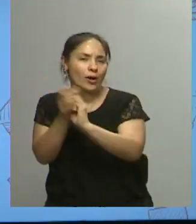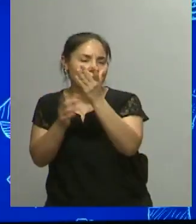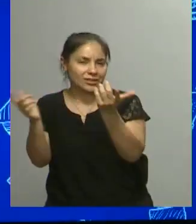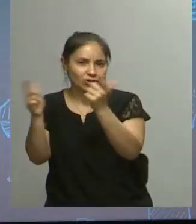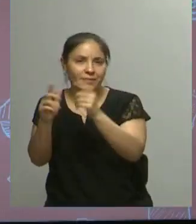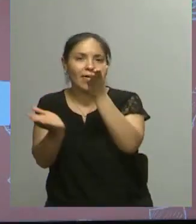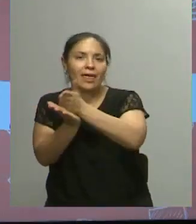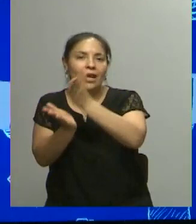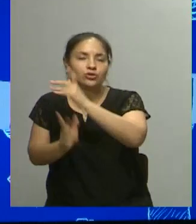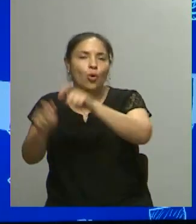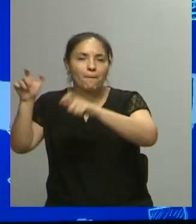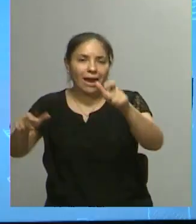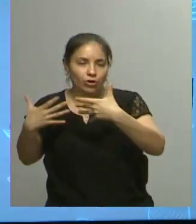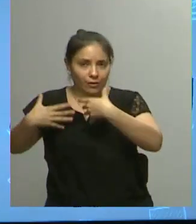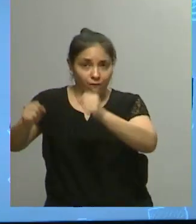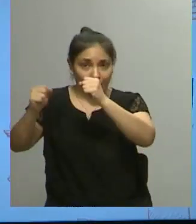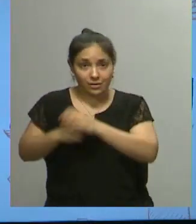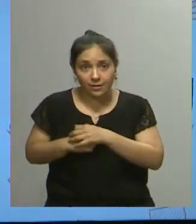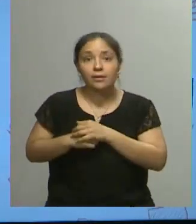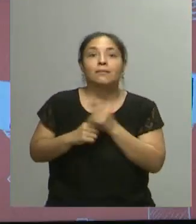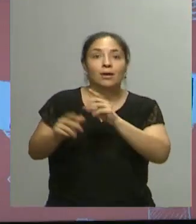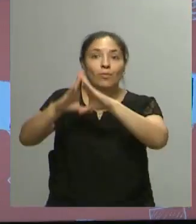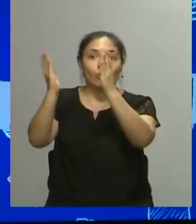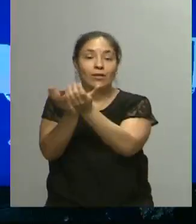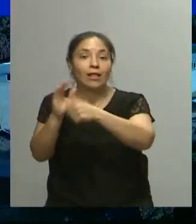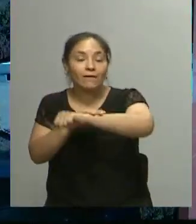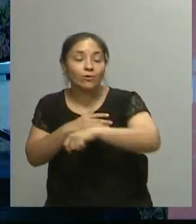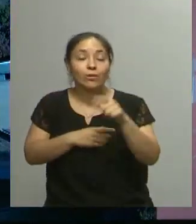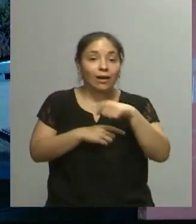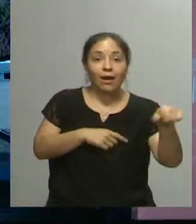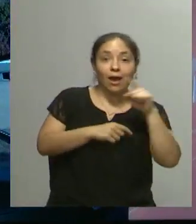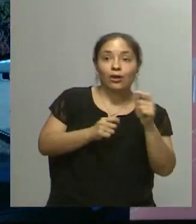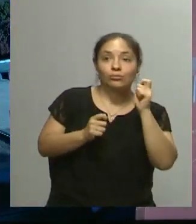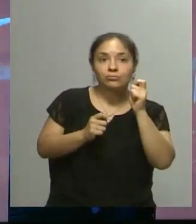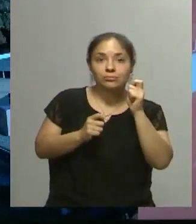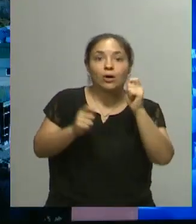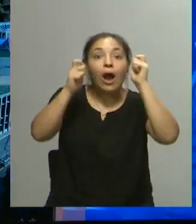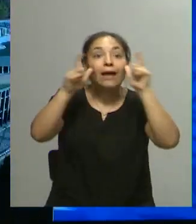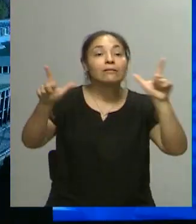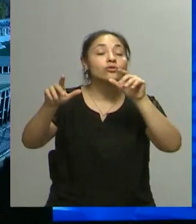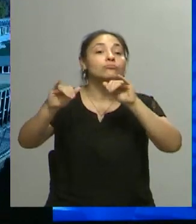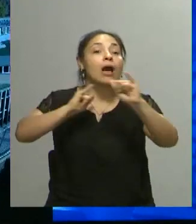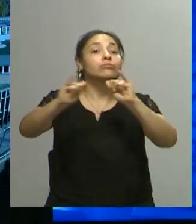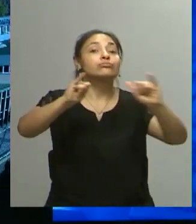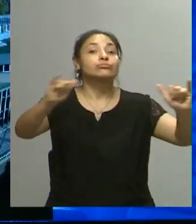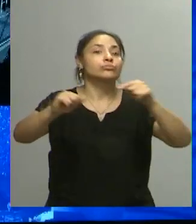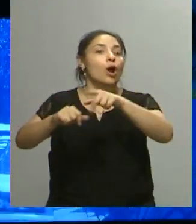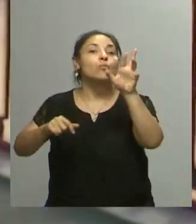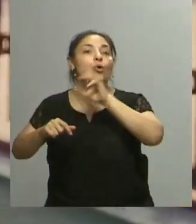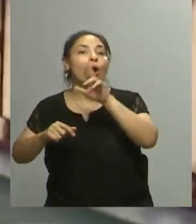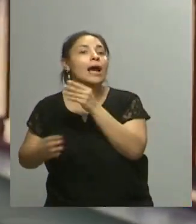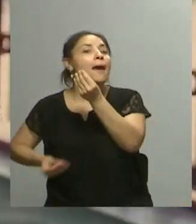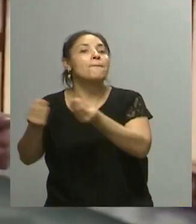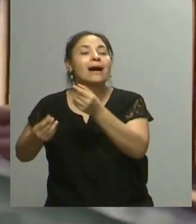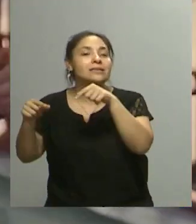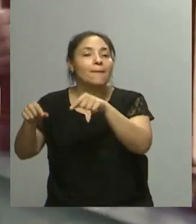bien, digamos, atinadamente agarran la oportunidad mundial y dicen, che, atentis, esto pasa en Qatar con las mujeres. No es que